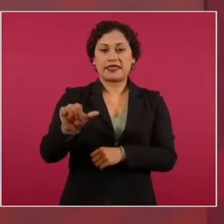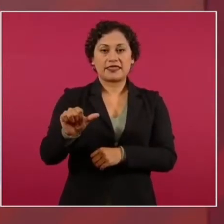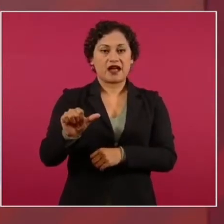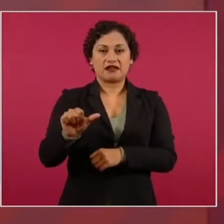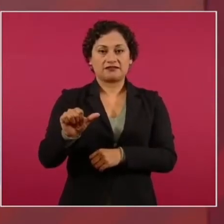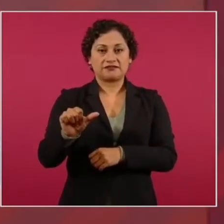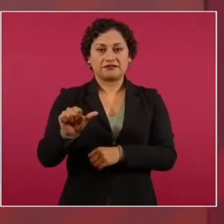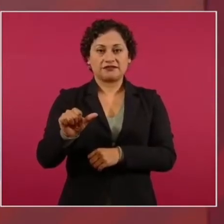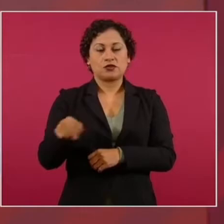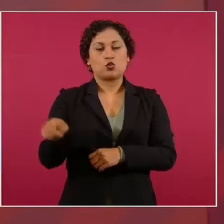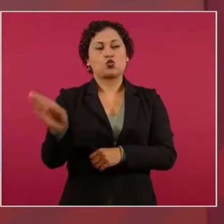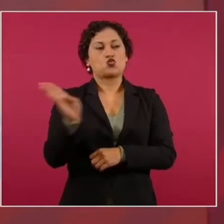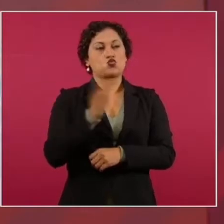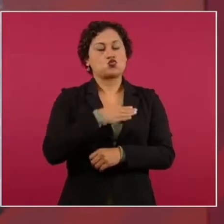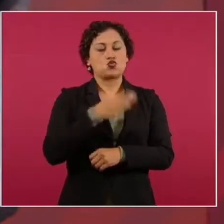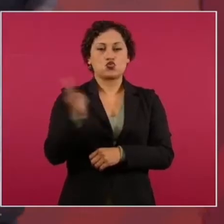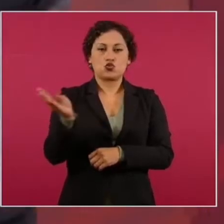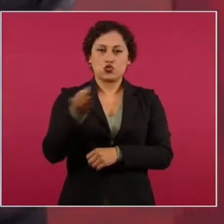Ah, qué buena medicina.